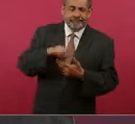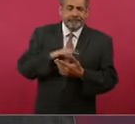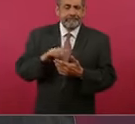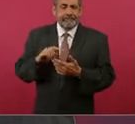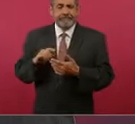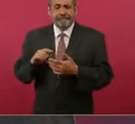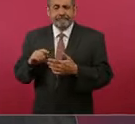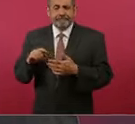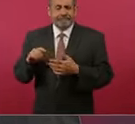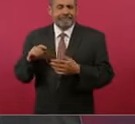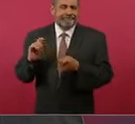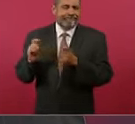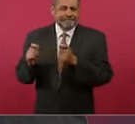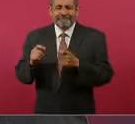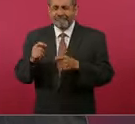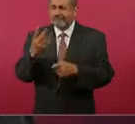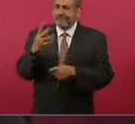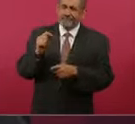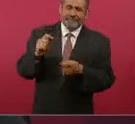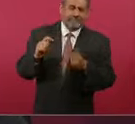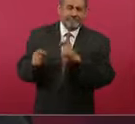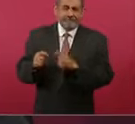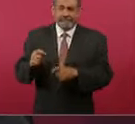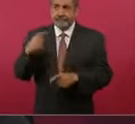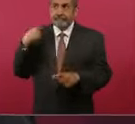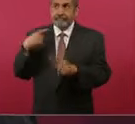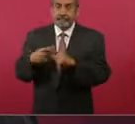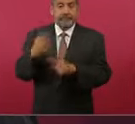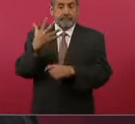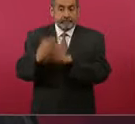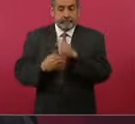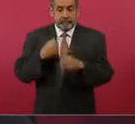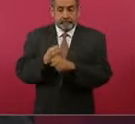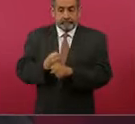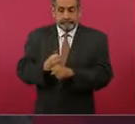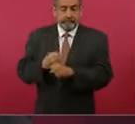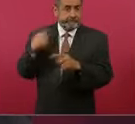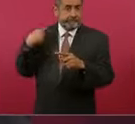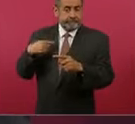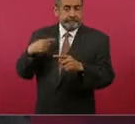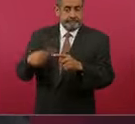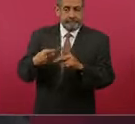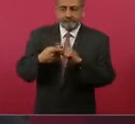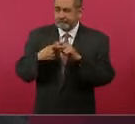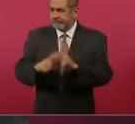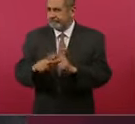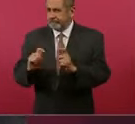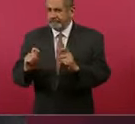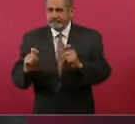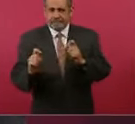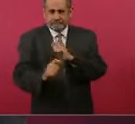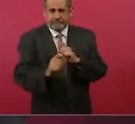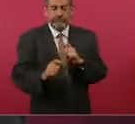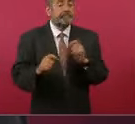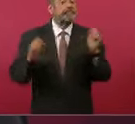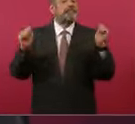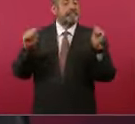de nuestro movimiento para emprender la transformación de México, que